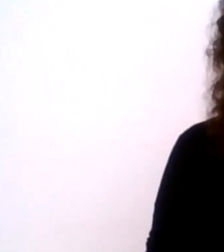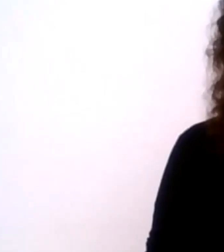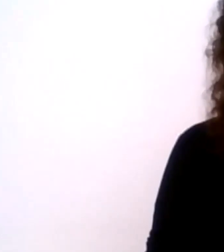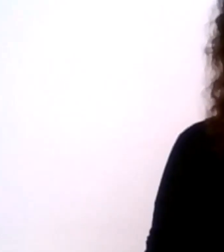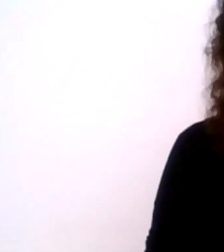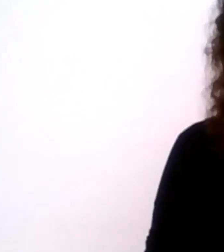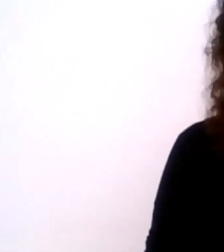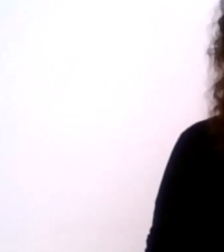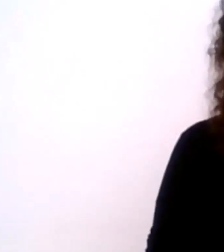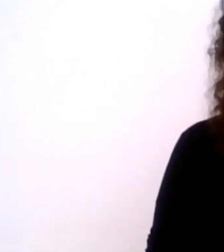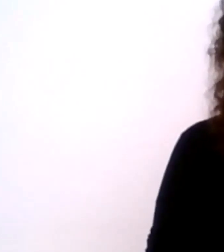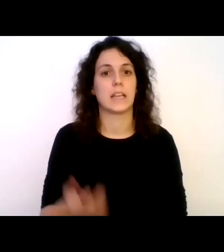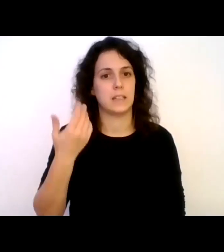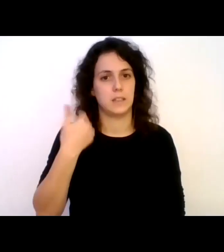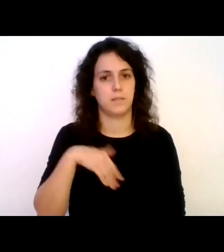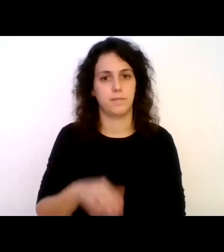ahí va